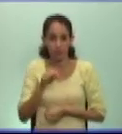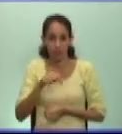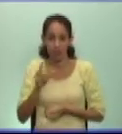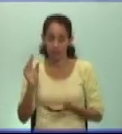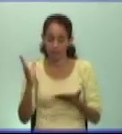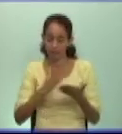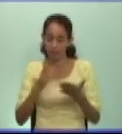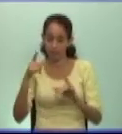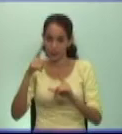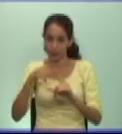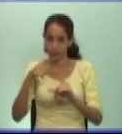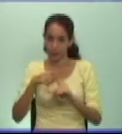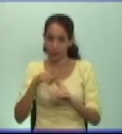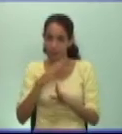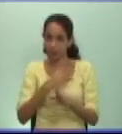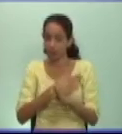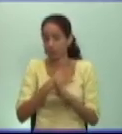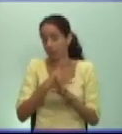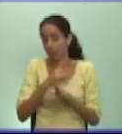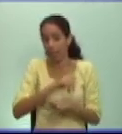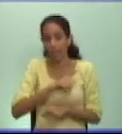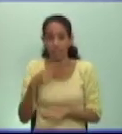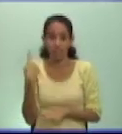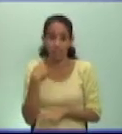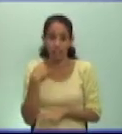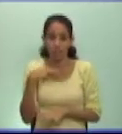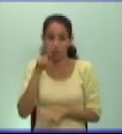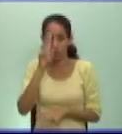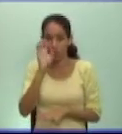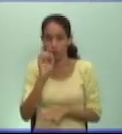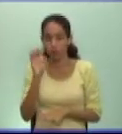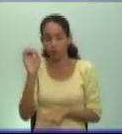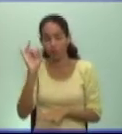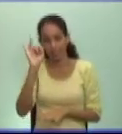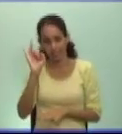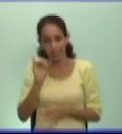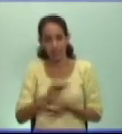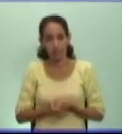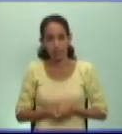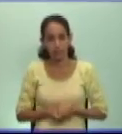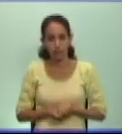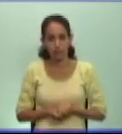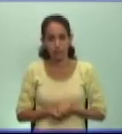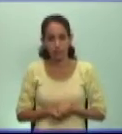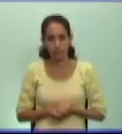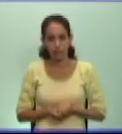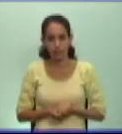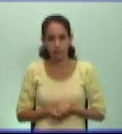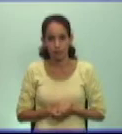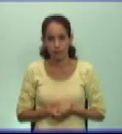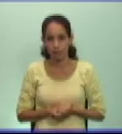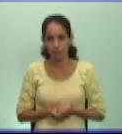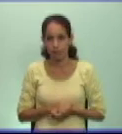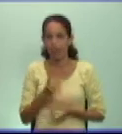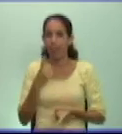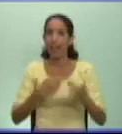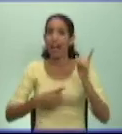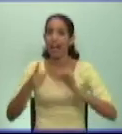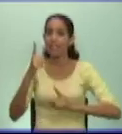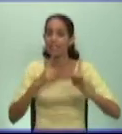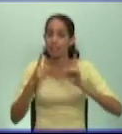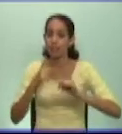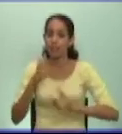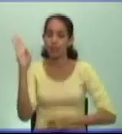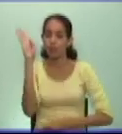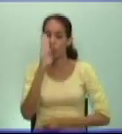histórico. Una alternativa, de ahí el nombre, Alternativa Bolivariana para las Américas, como un elemento importante, como repito, el